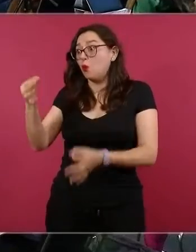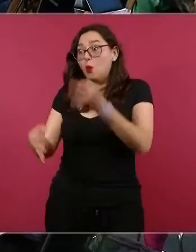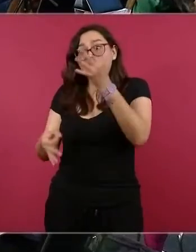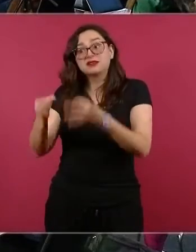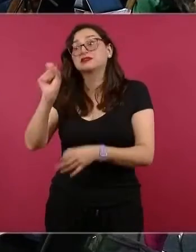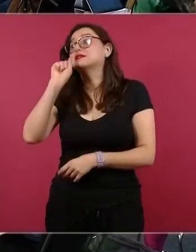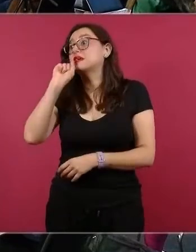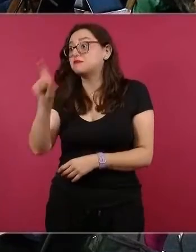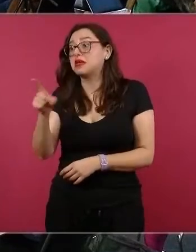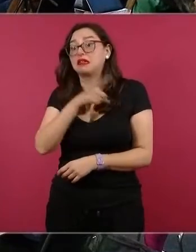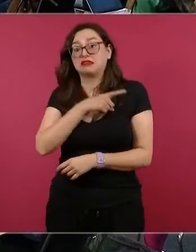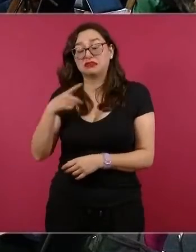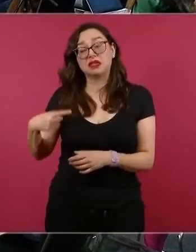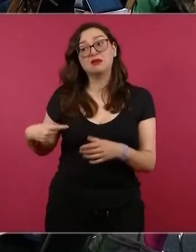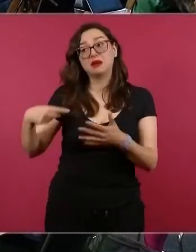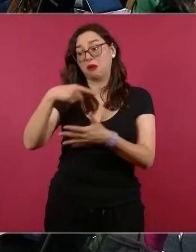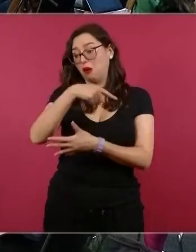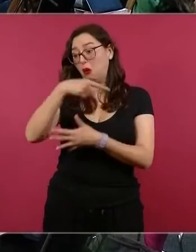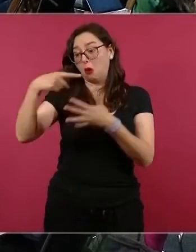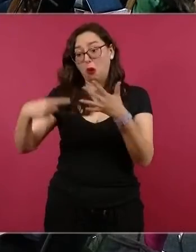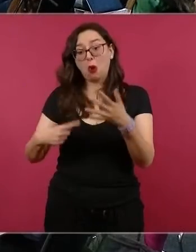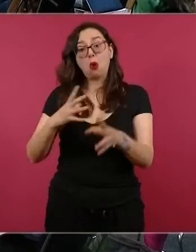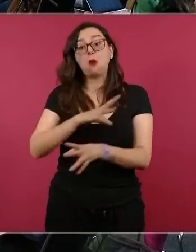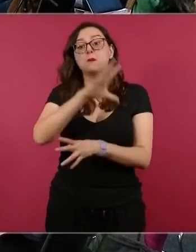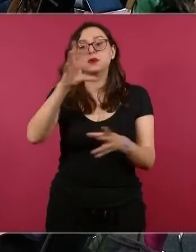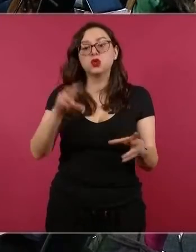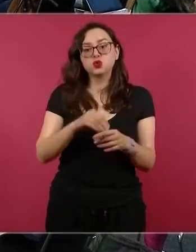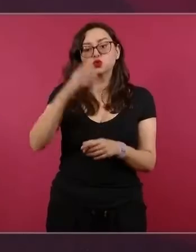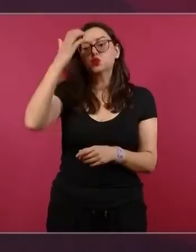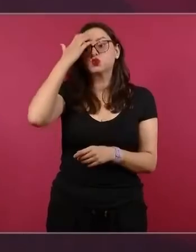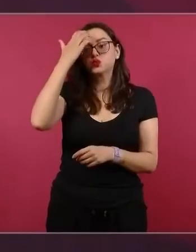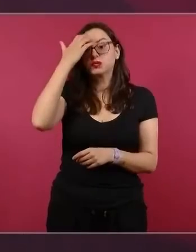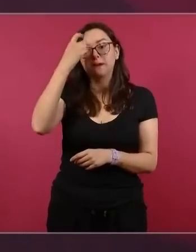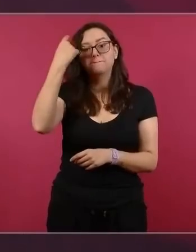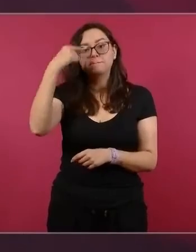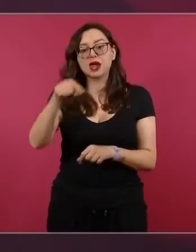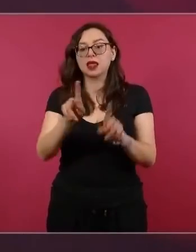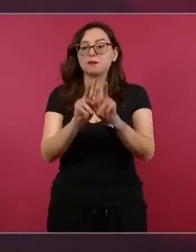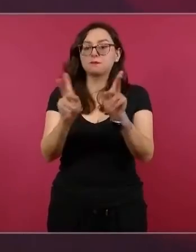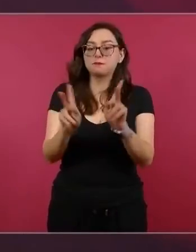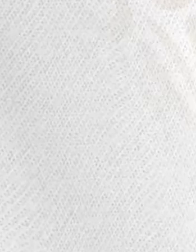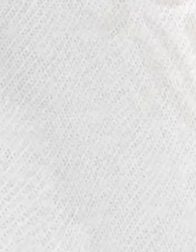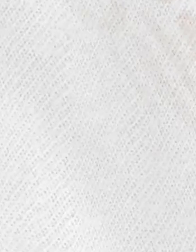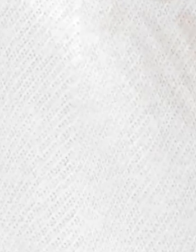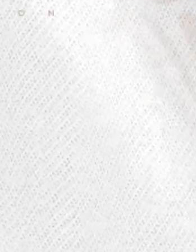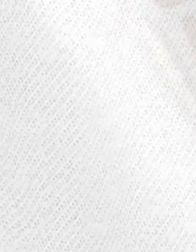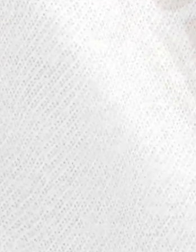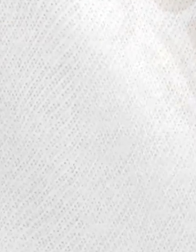contexto y tomar las mejores decisiones para que haya paz y seguridad para todas y todos.